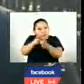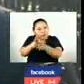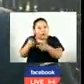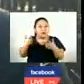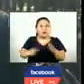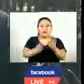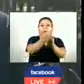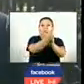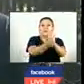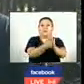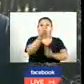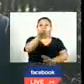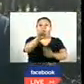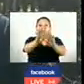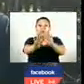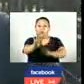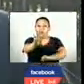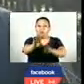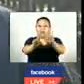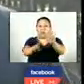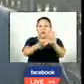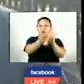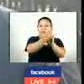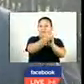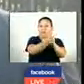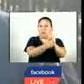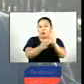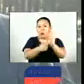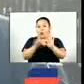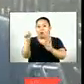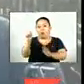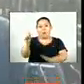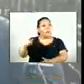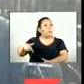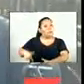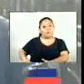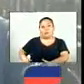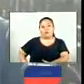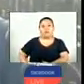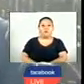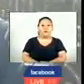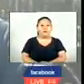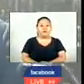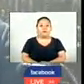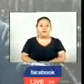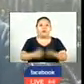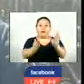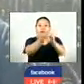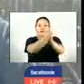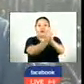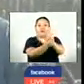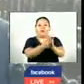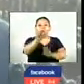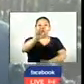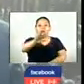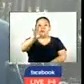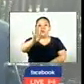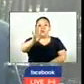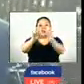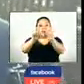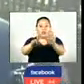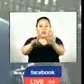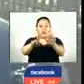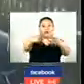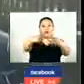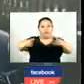346 y el de detenencia aportación conducción ilegal o irresponsable de armas de fuego de conformidad al artículo 346 del código